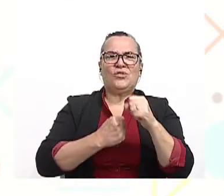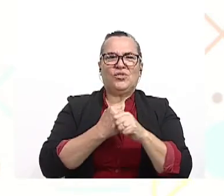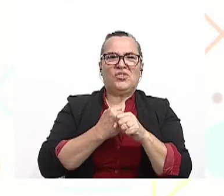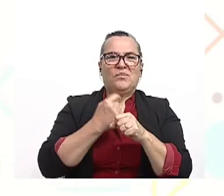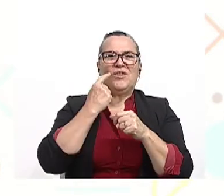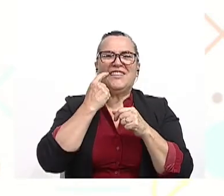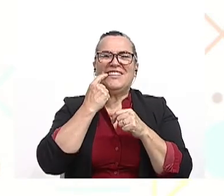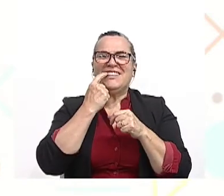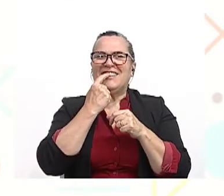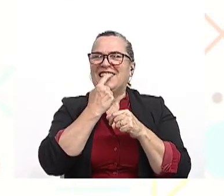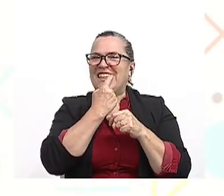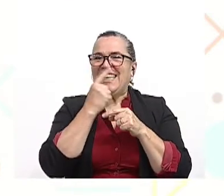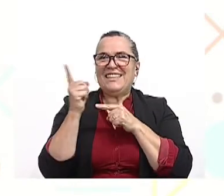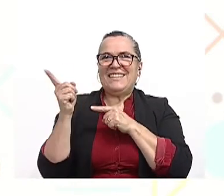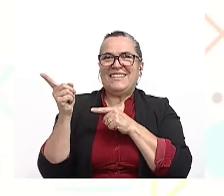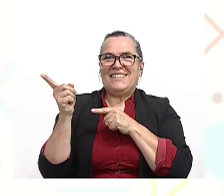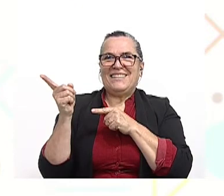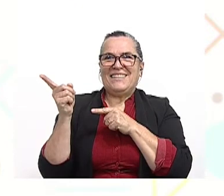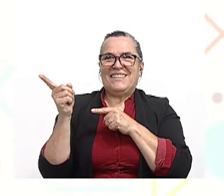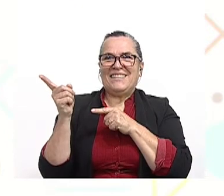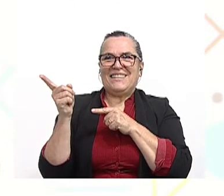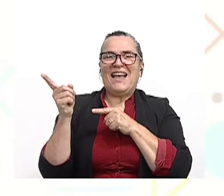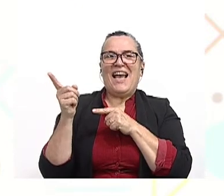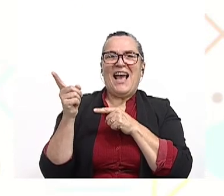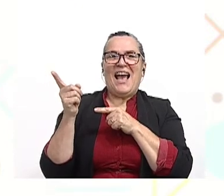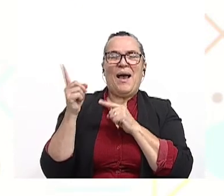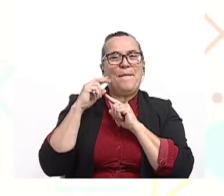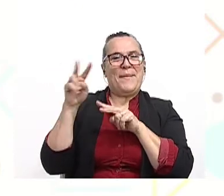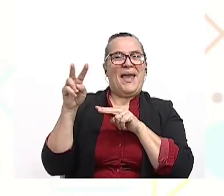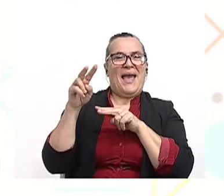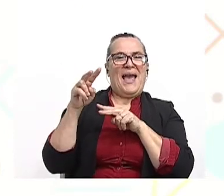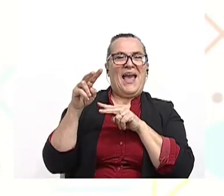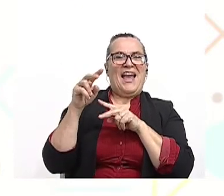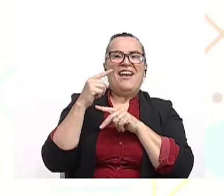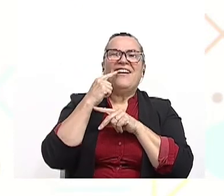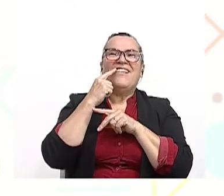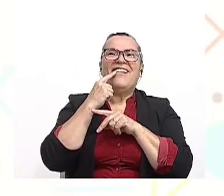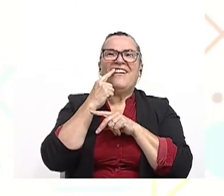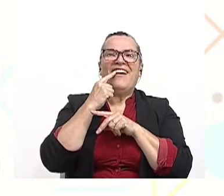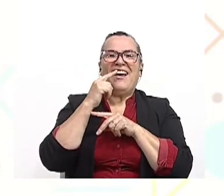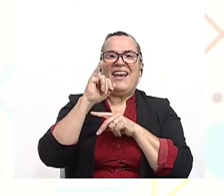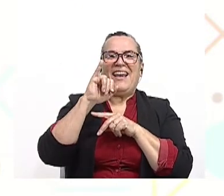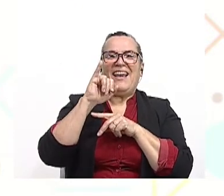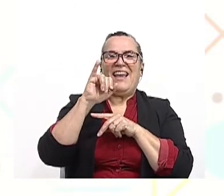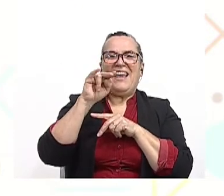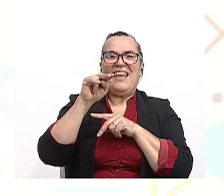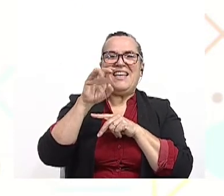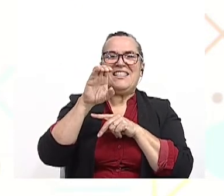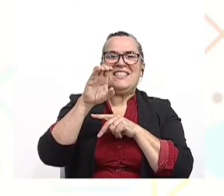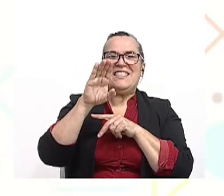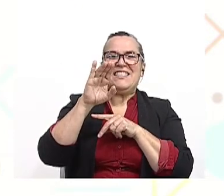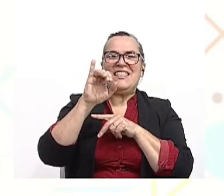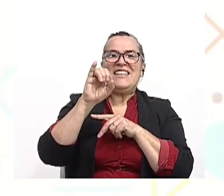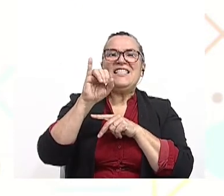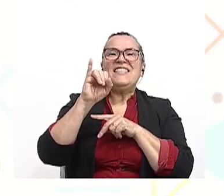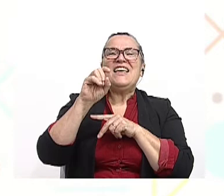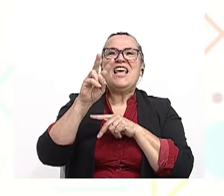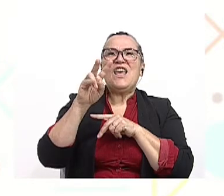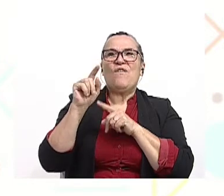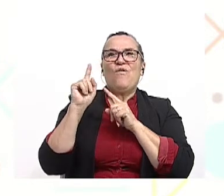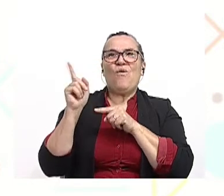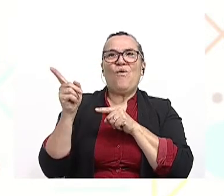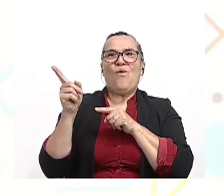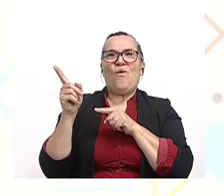dentales. Vamos a trabajar primeramente con este incisivo que tenemos acá. Para esto utilizamos tablas estadísticas, tablas bien